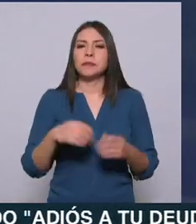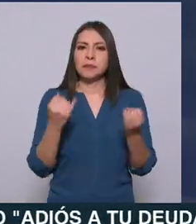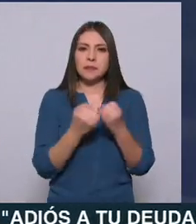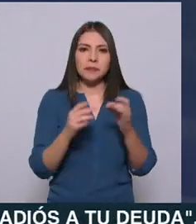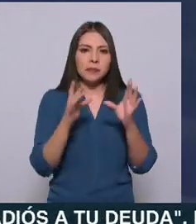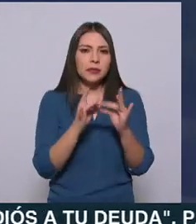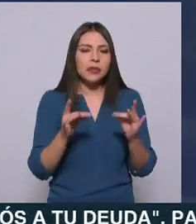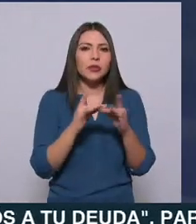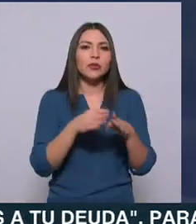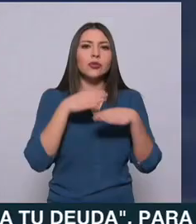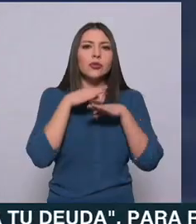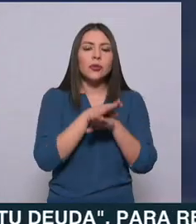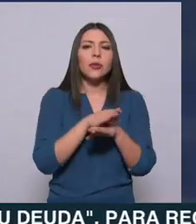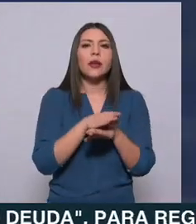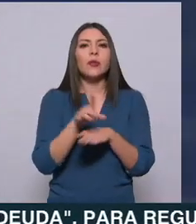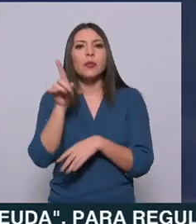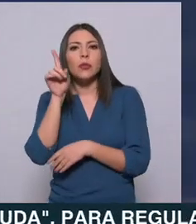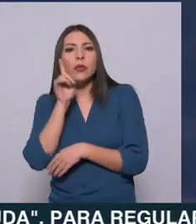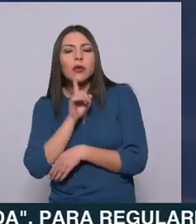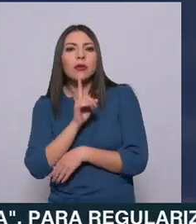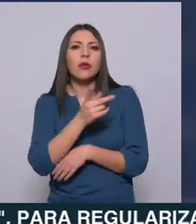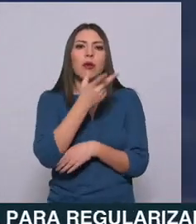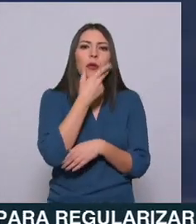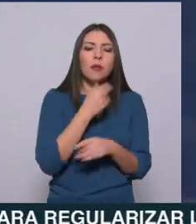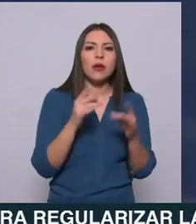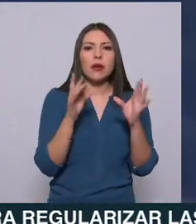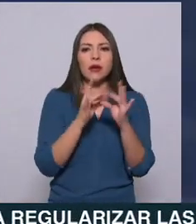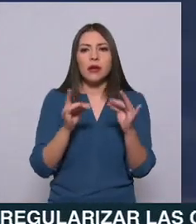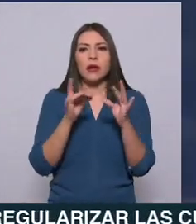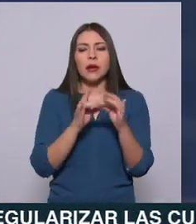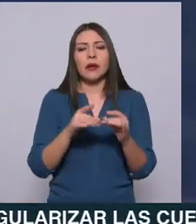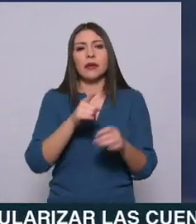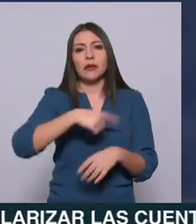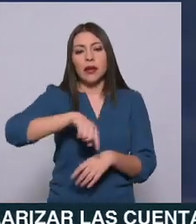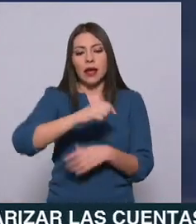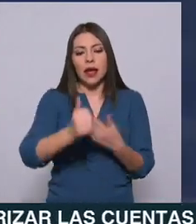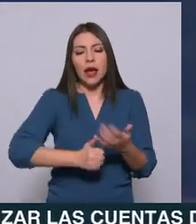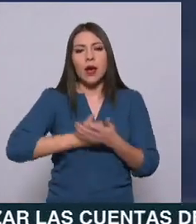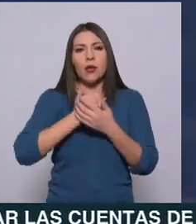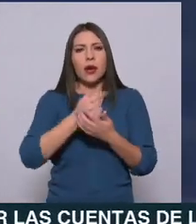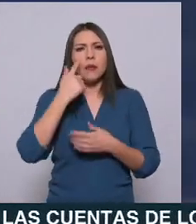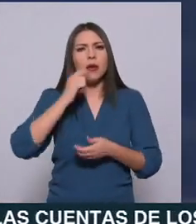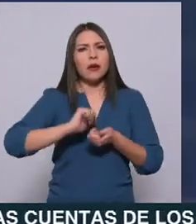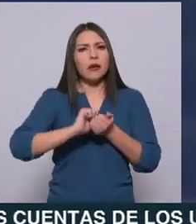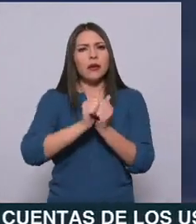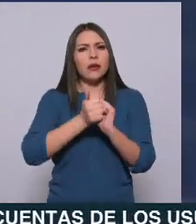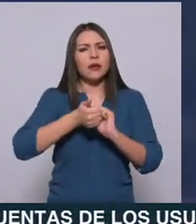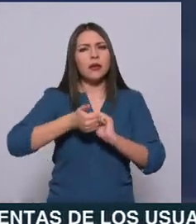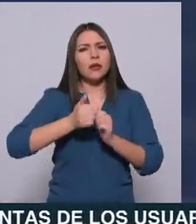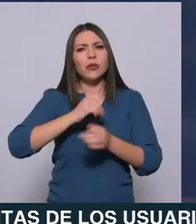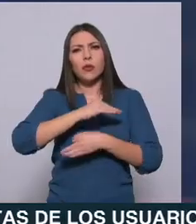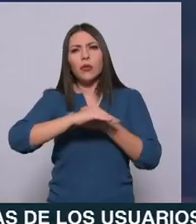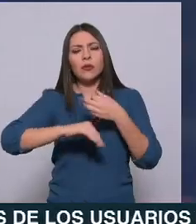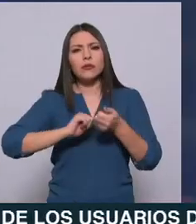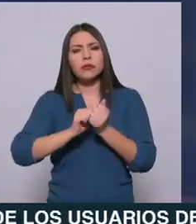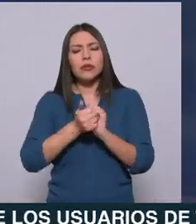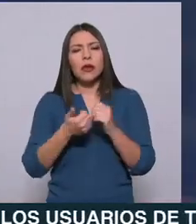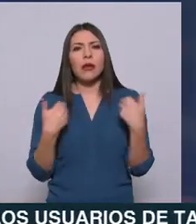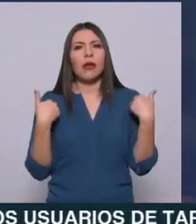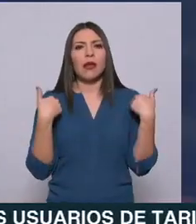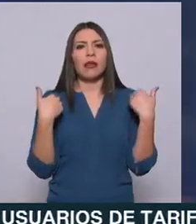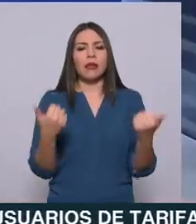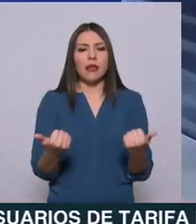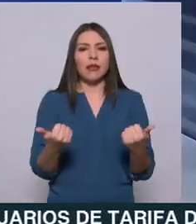¿no? De perspectiva de género, porque eso nos va a ayudar en el tema de comprender los derechos de todas y de todos. Y